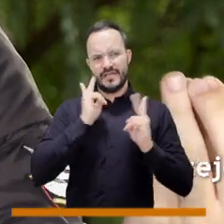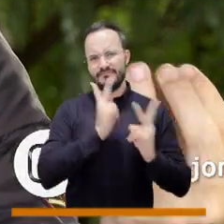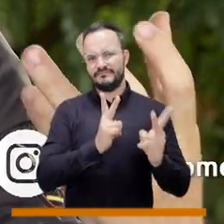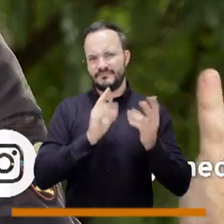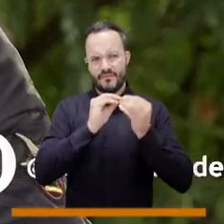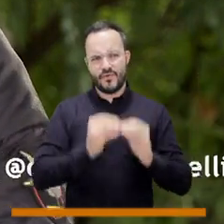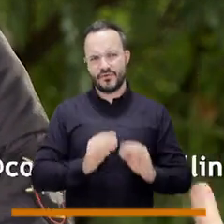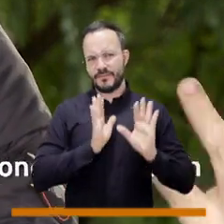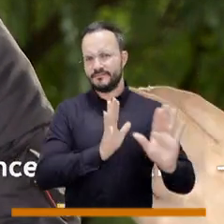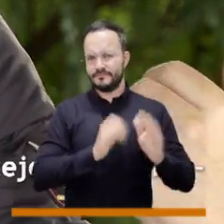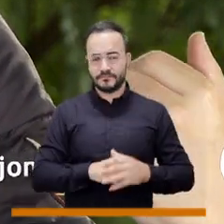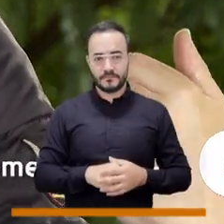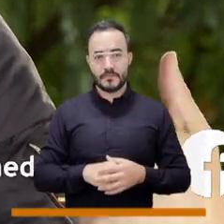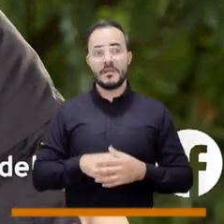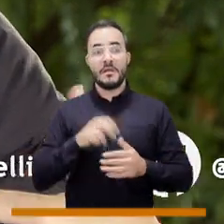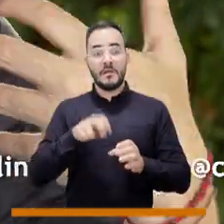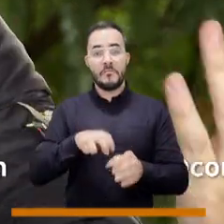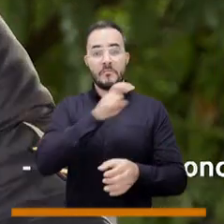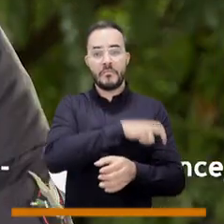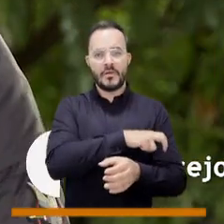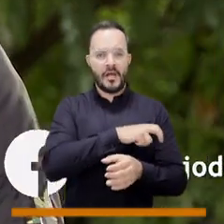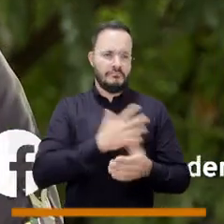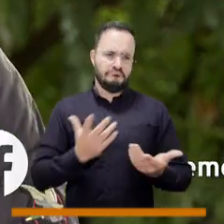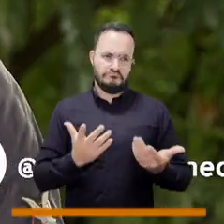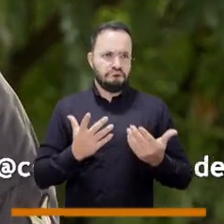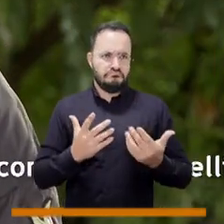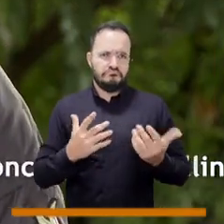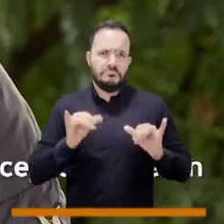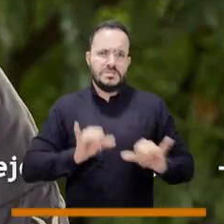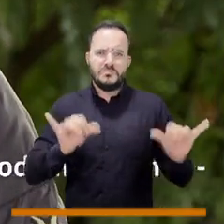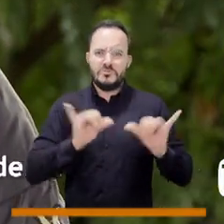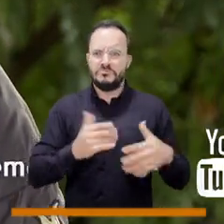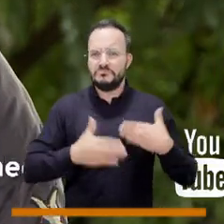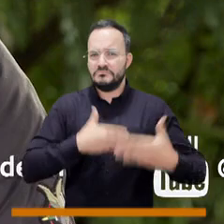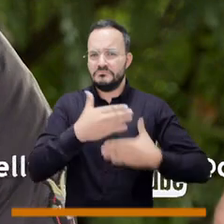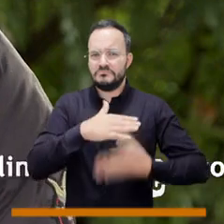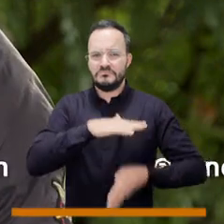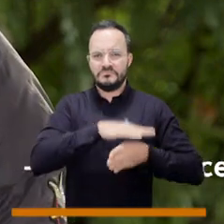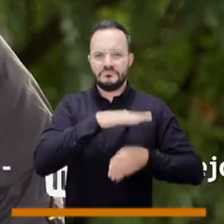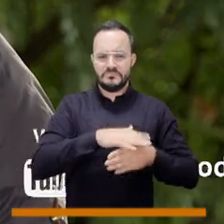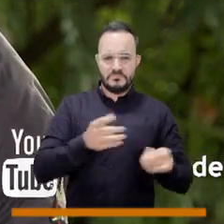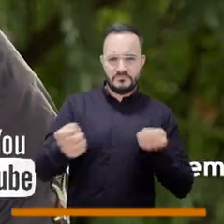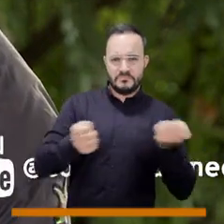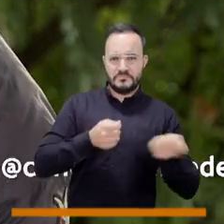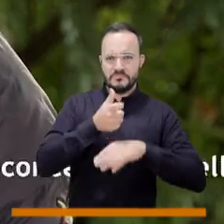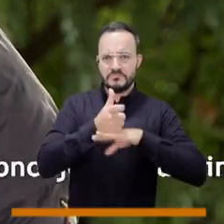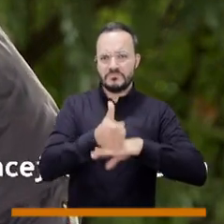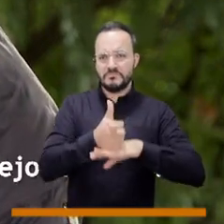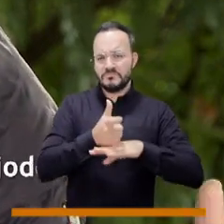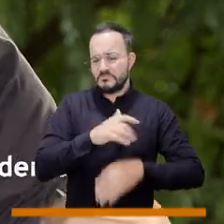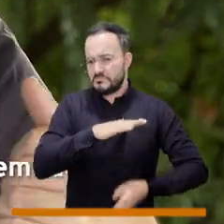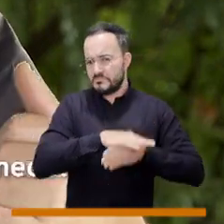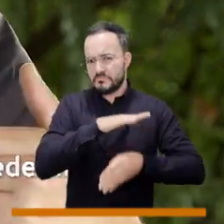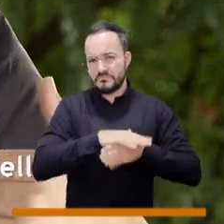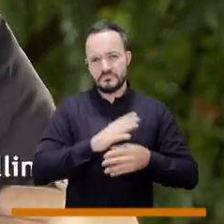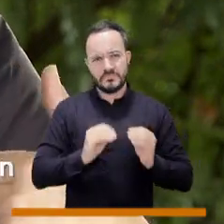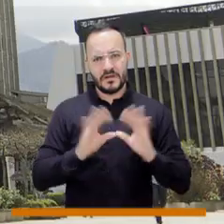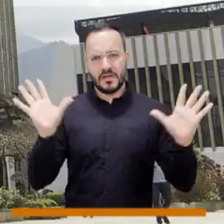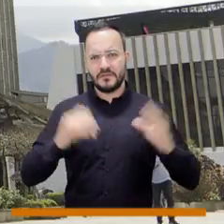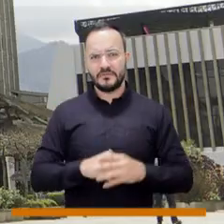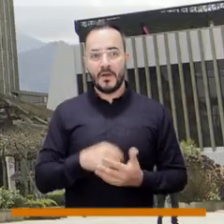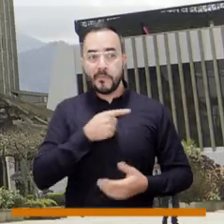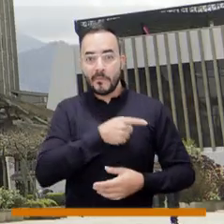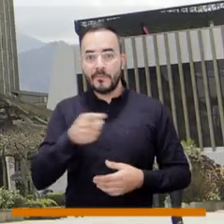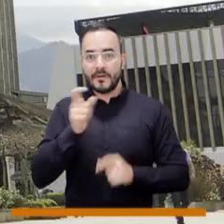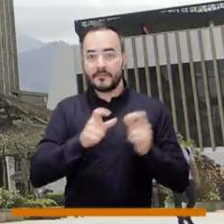que no va a haber un trasfondo porque indudablemente él sigue teniendo control sobre la administración. Entonces también hay una visión generalizada en la administración, o por lo menos en